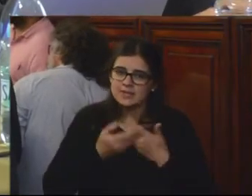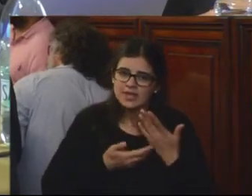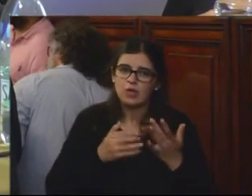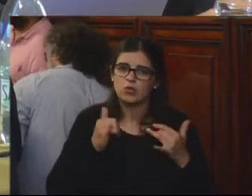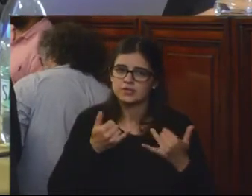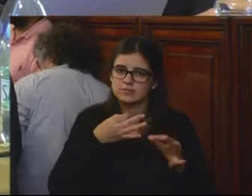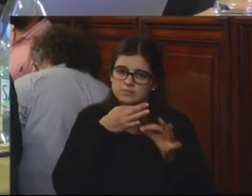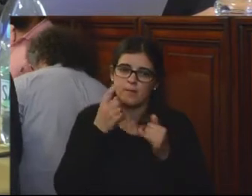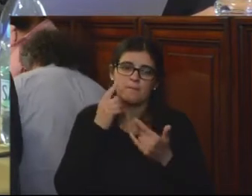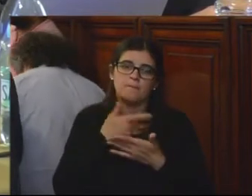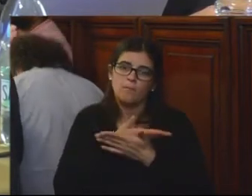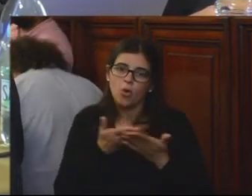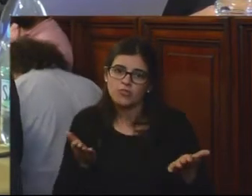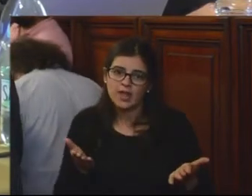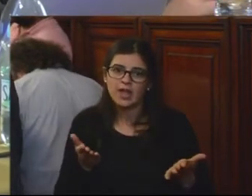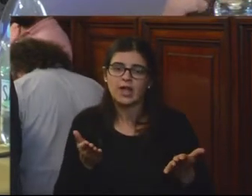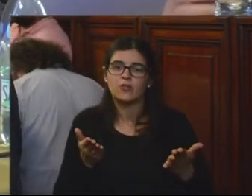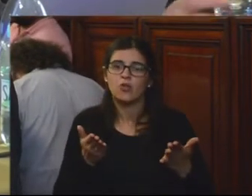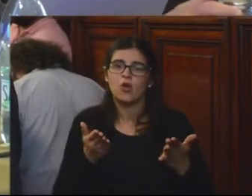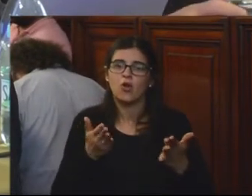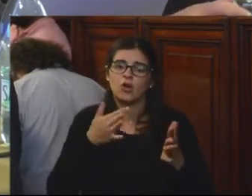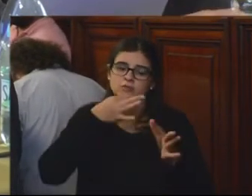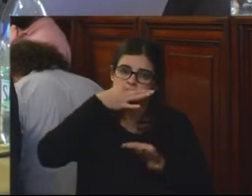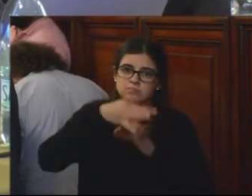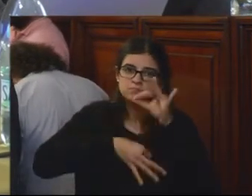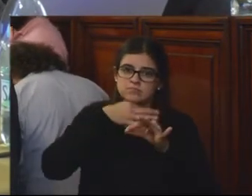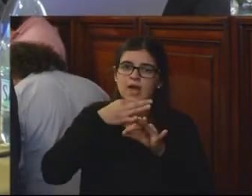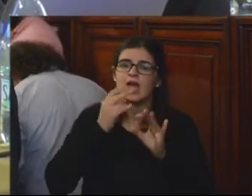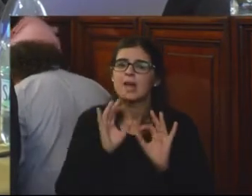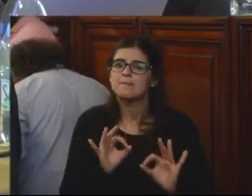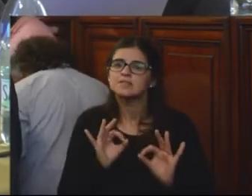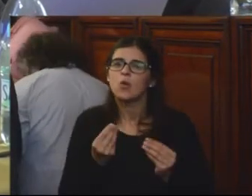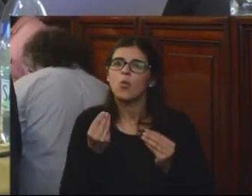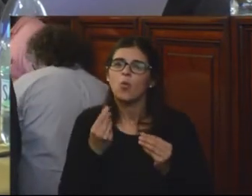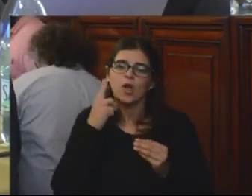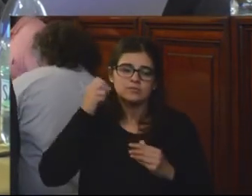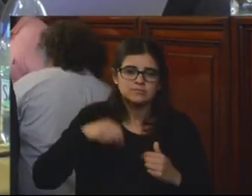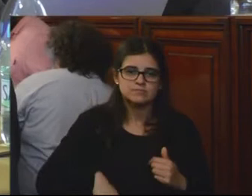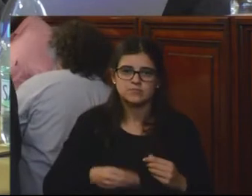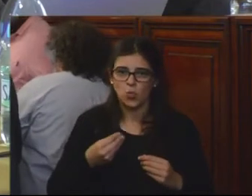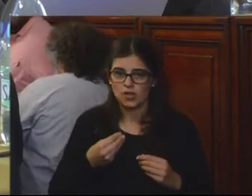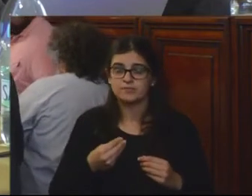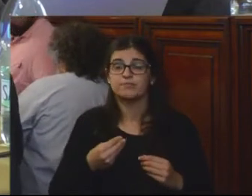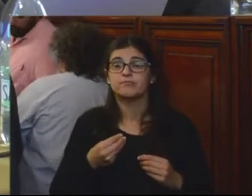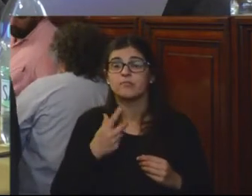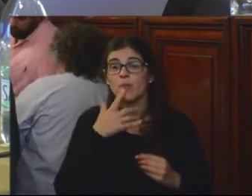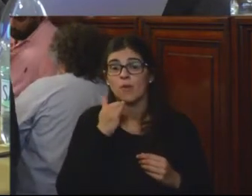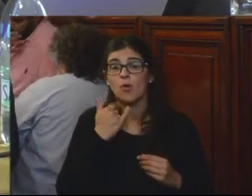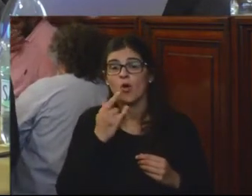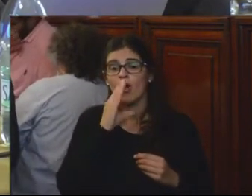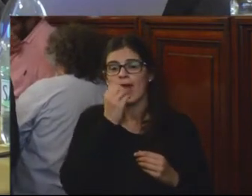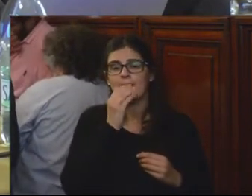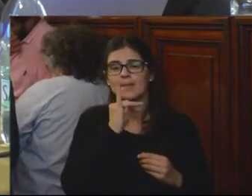mostrando nuestro disenso y exponiendo específicamente cuál era nuestra parecer en el caso del capilla de